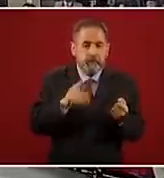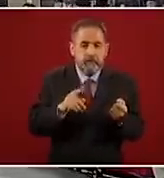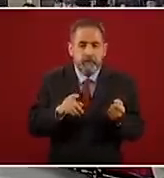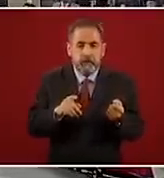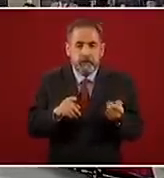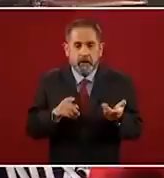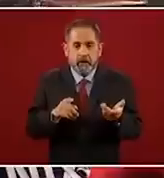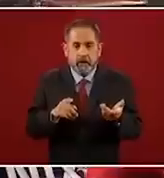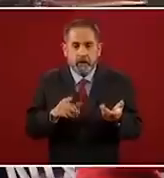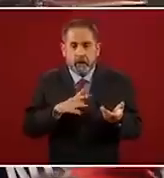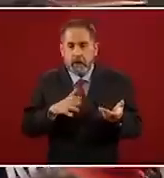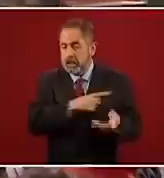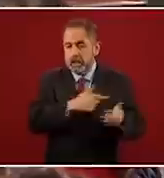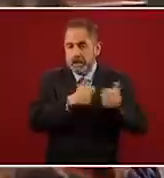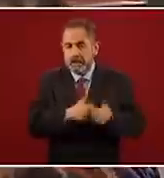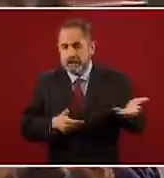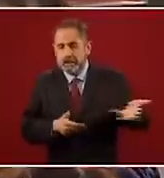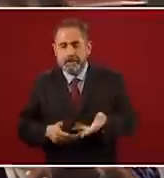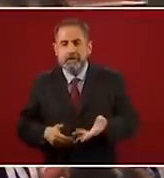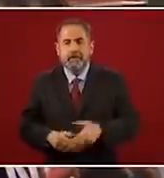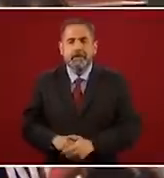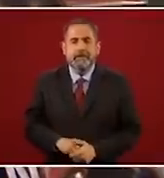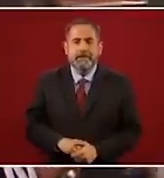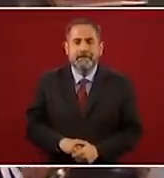Pero aquí se va a quedar como